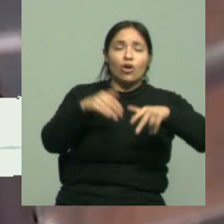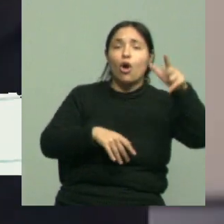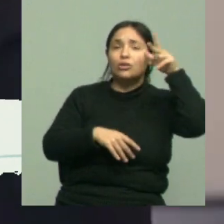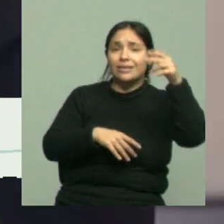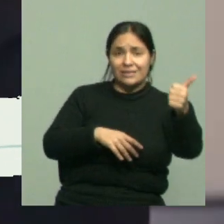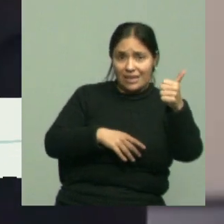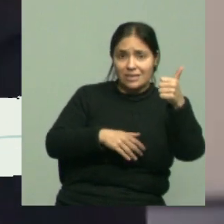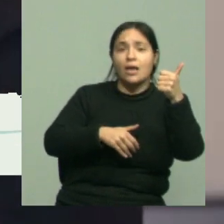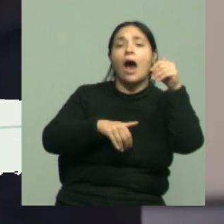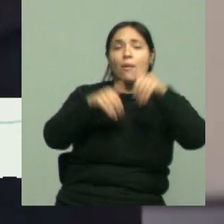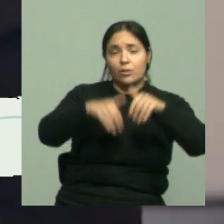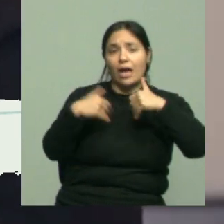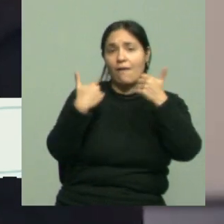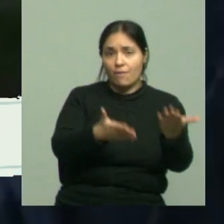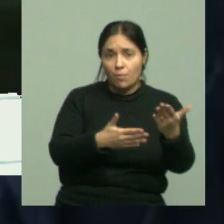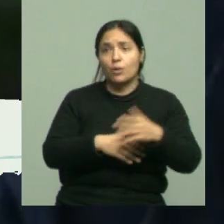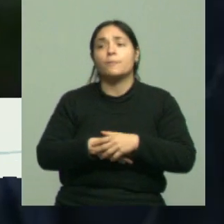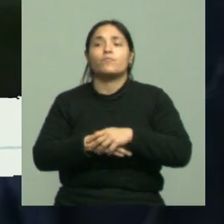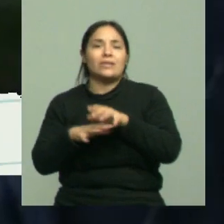sectores progresistas,